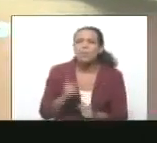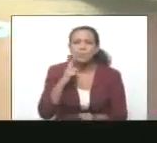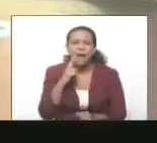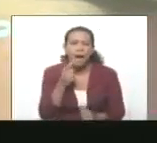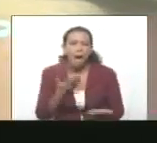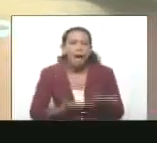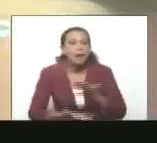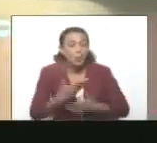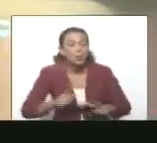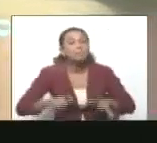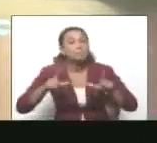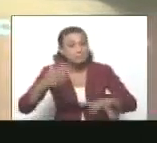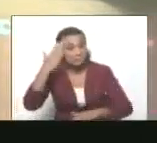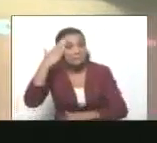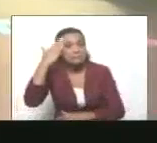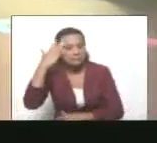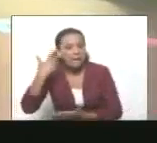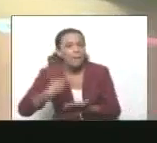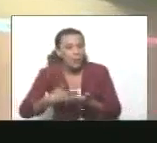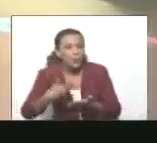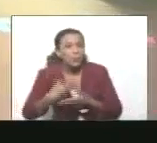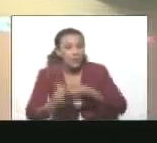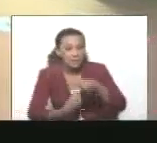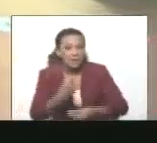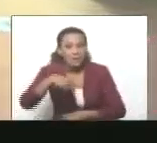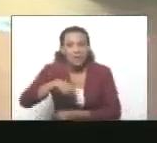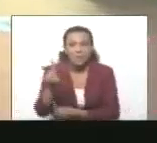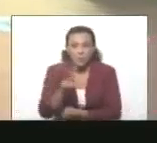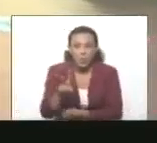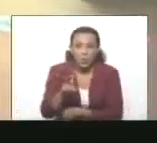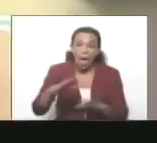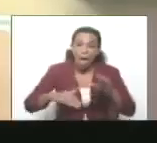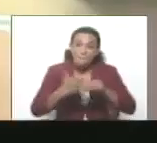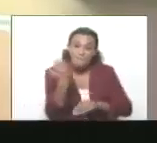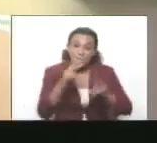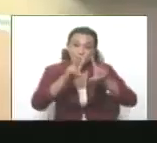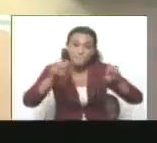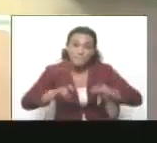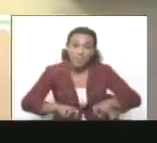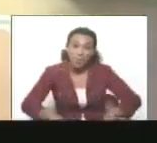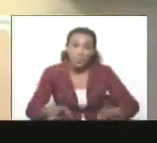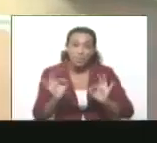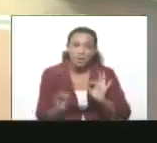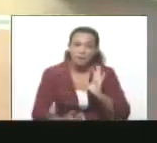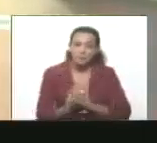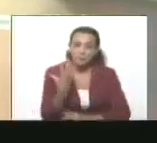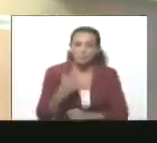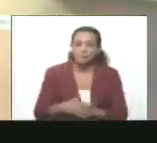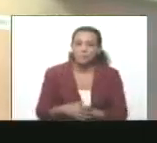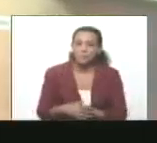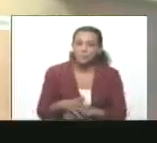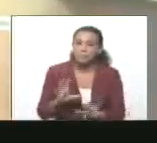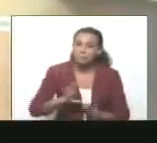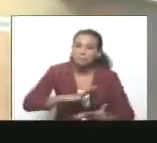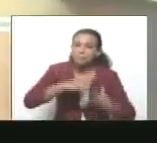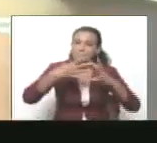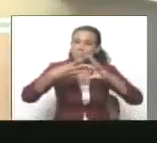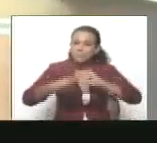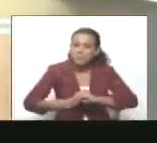apoyo y certificación a lo que se hace en Venezuela con esta metodología única. ¿Ustedes mantienen una